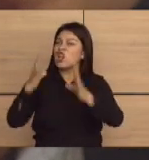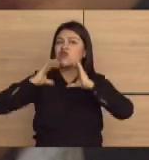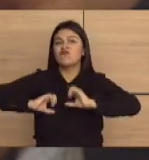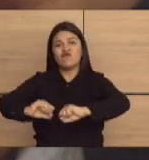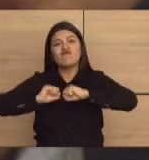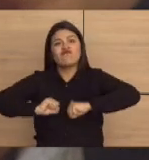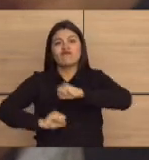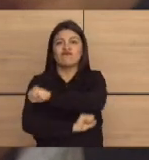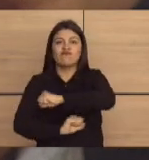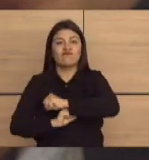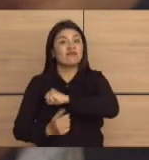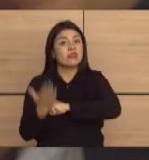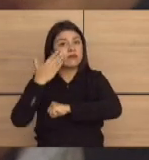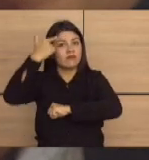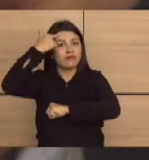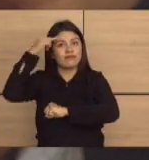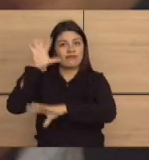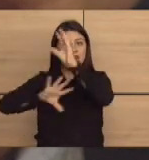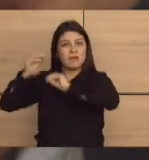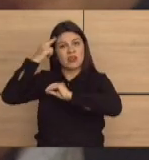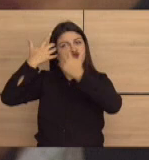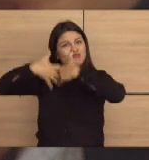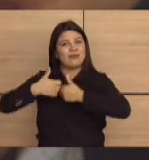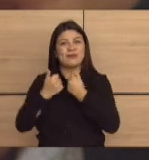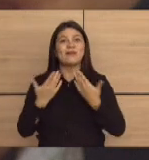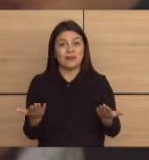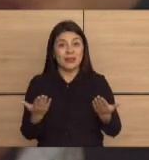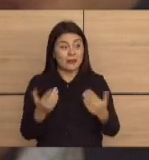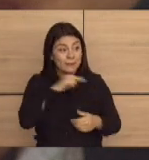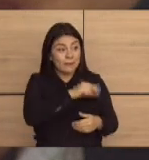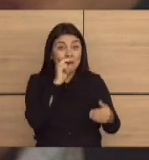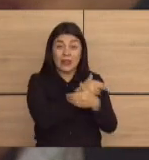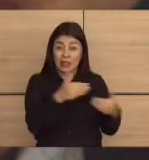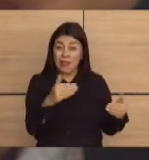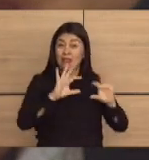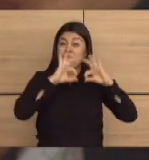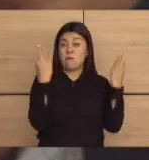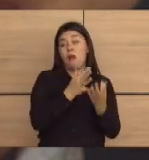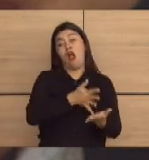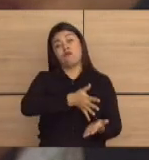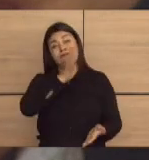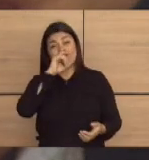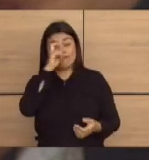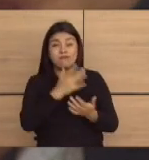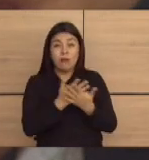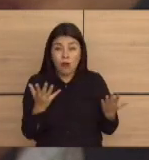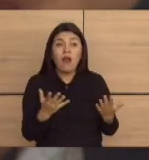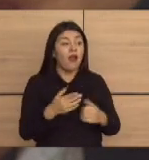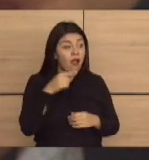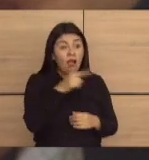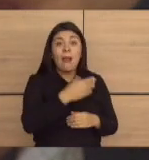para el aprendizaje. Son niños que llegan en su gran mayoría a la